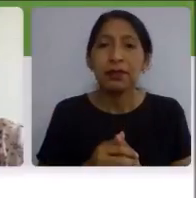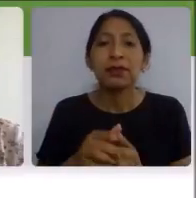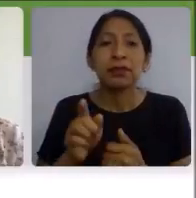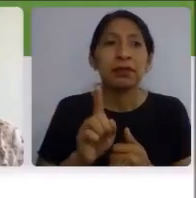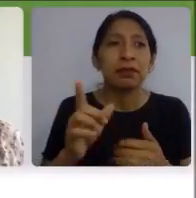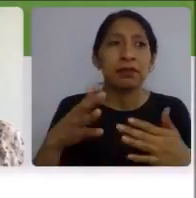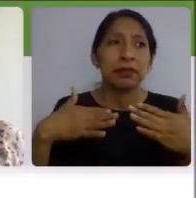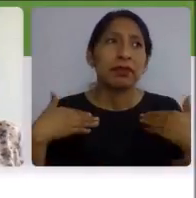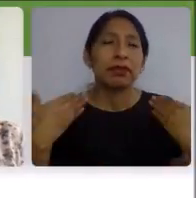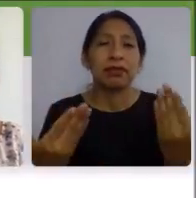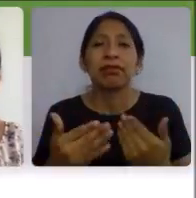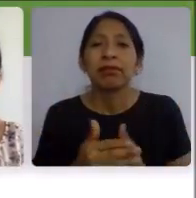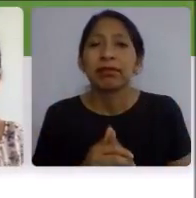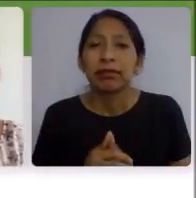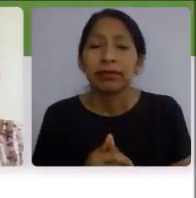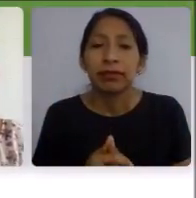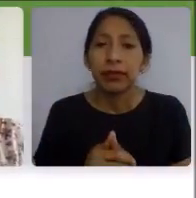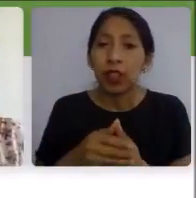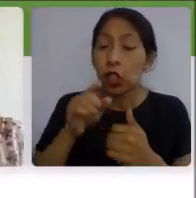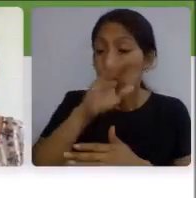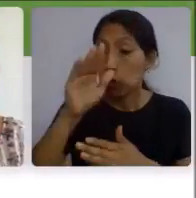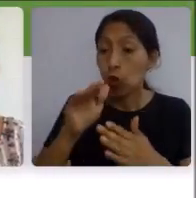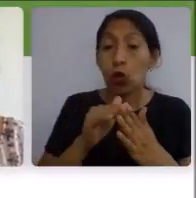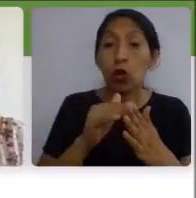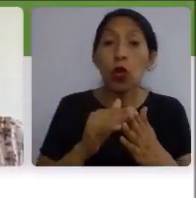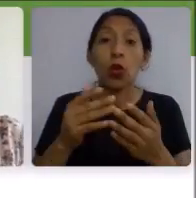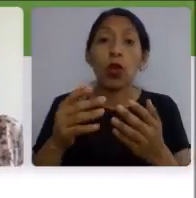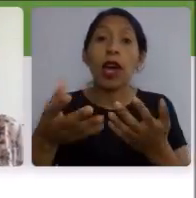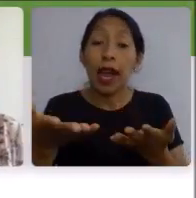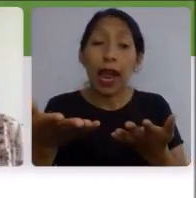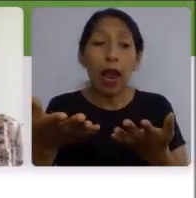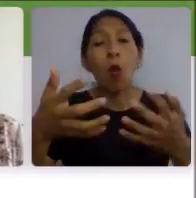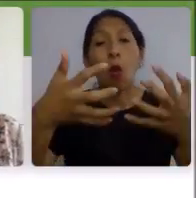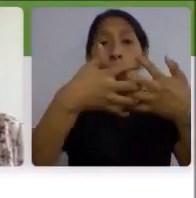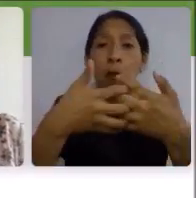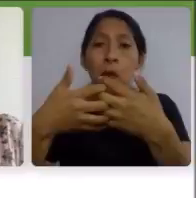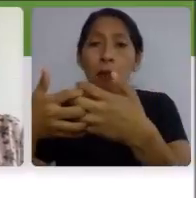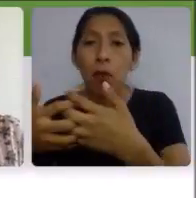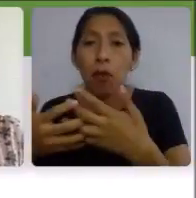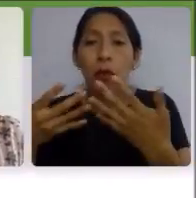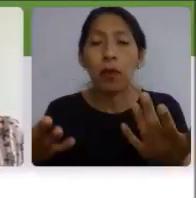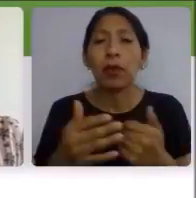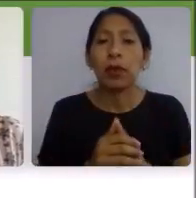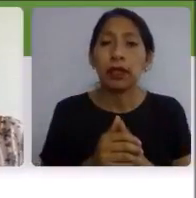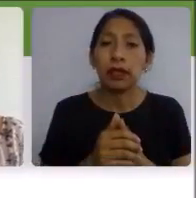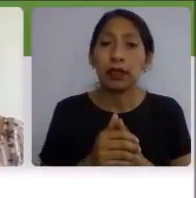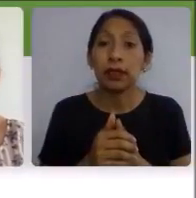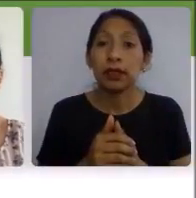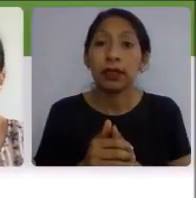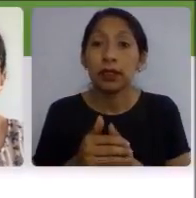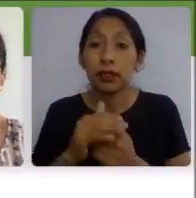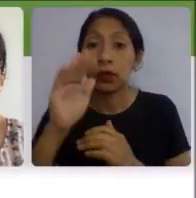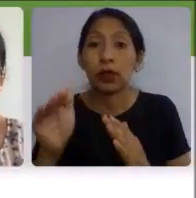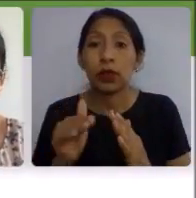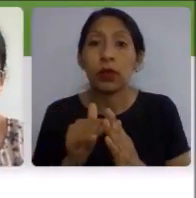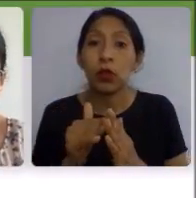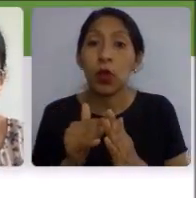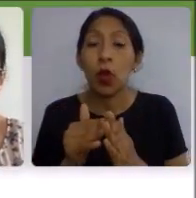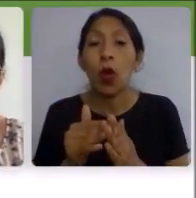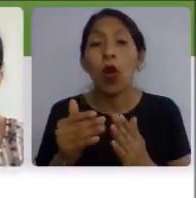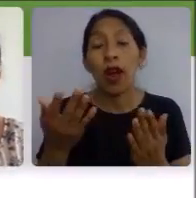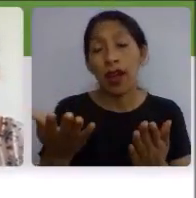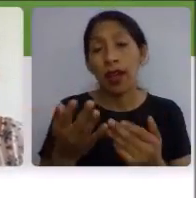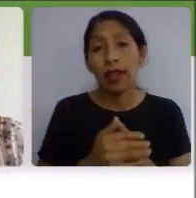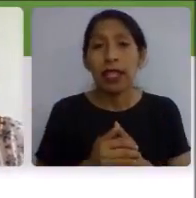combinarse los precios que le vas a dar a una agencia mayorista o a un tour operador y los precios que le puedes dar a un